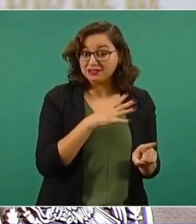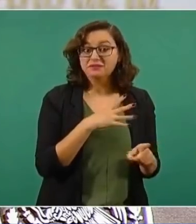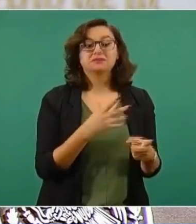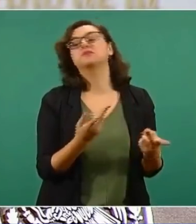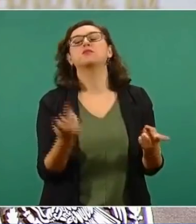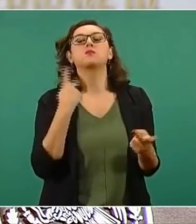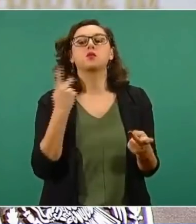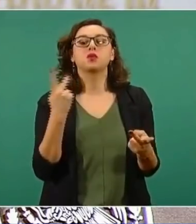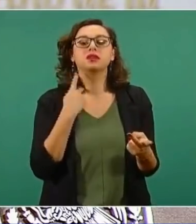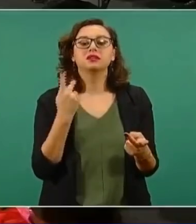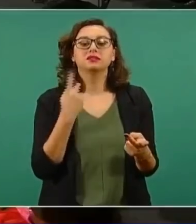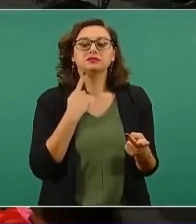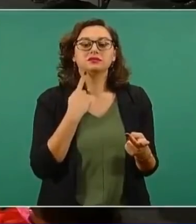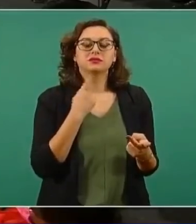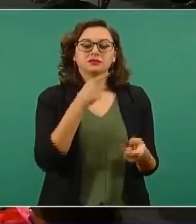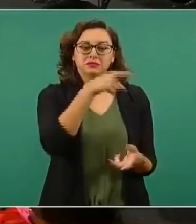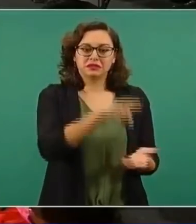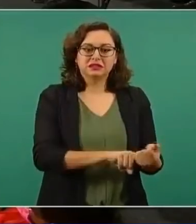políticos.